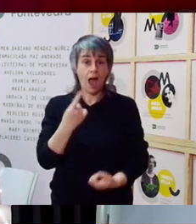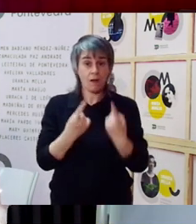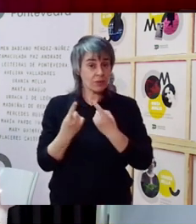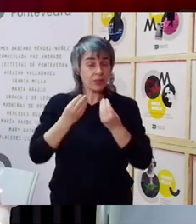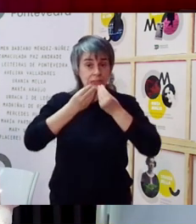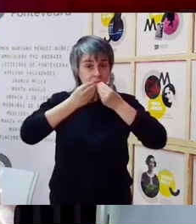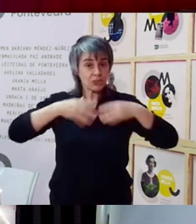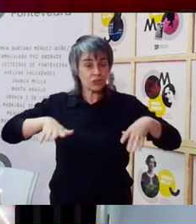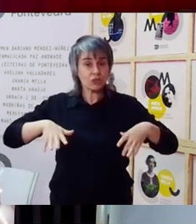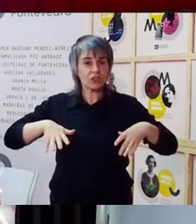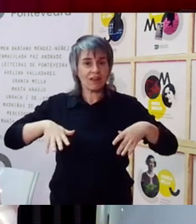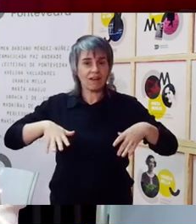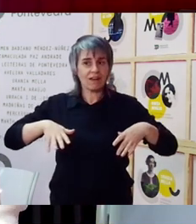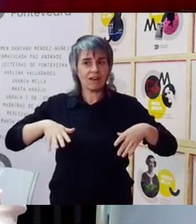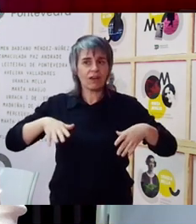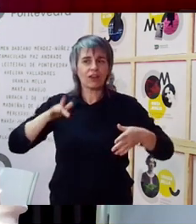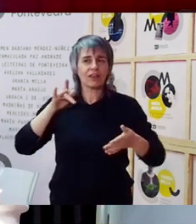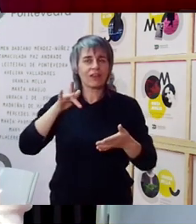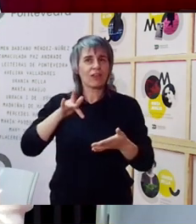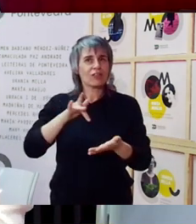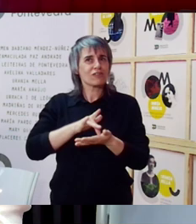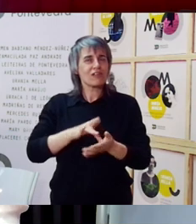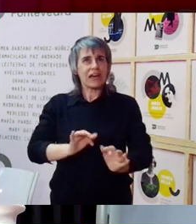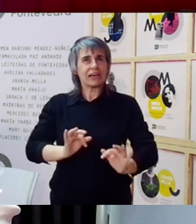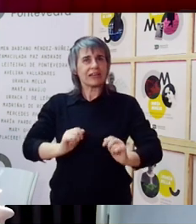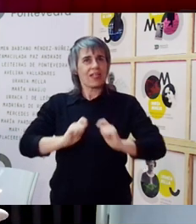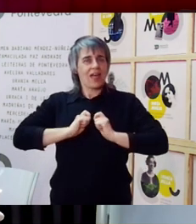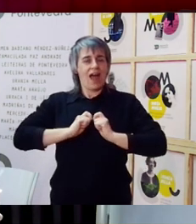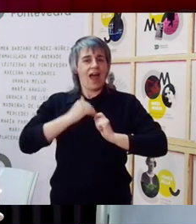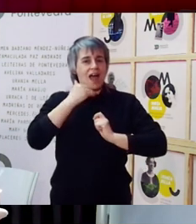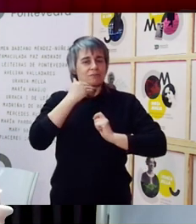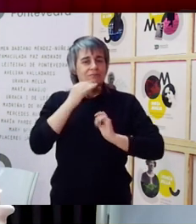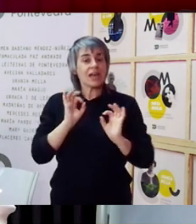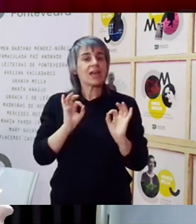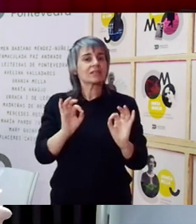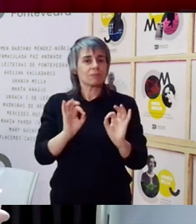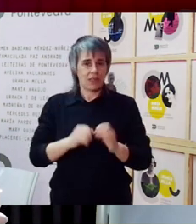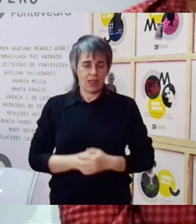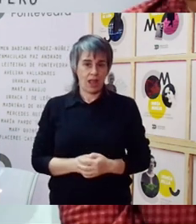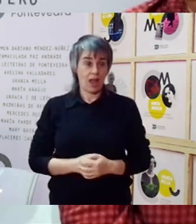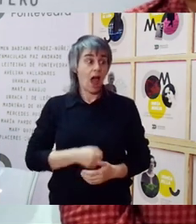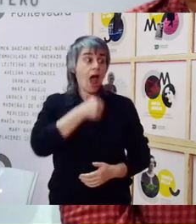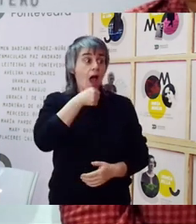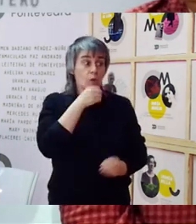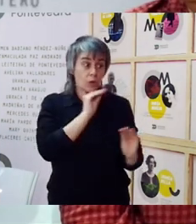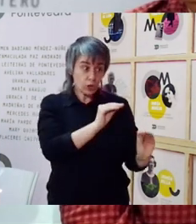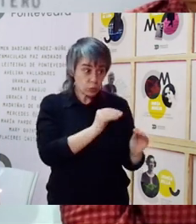historias tocanche de maneira especial. E a historia da túa avoa